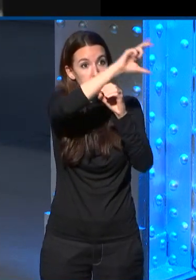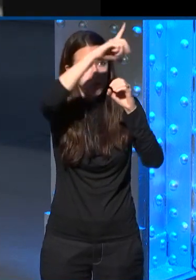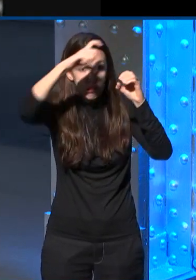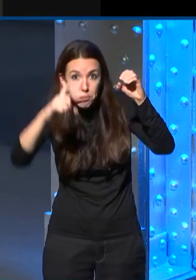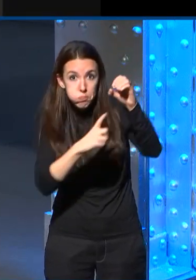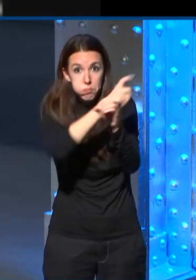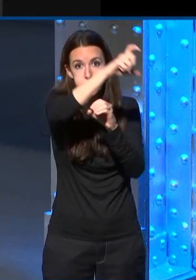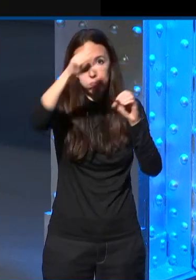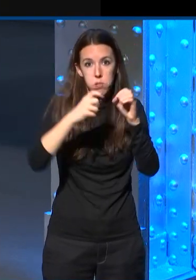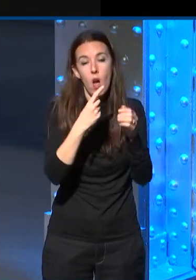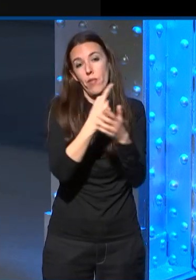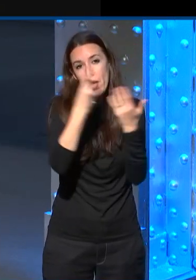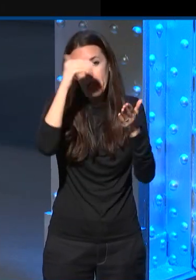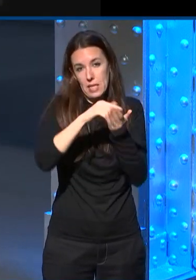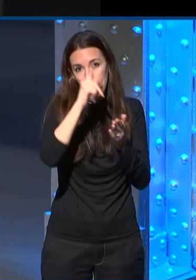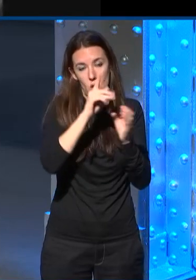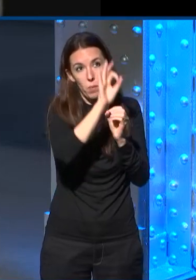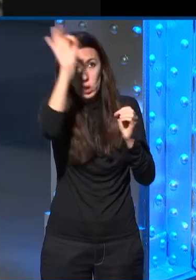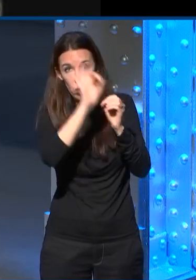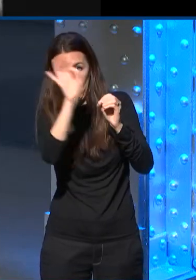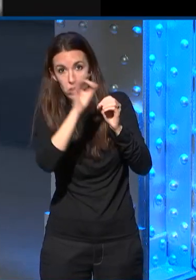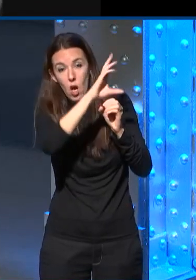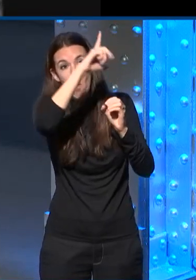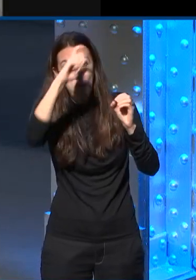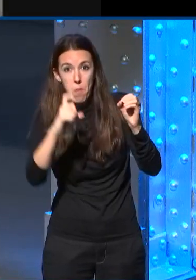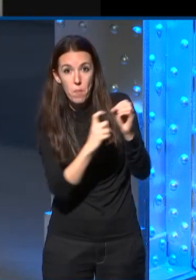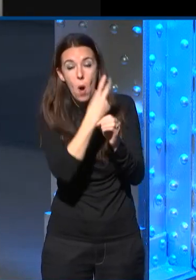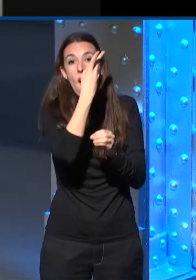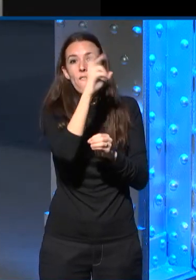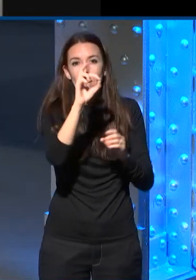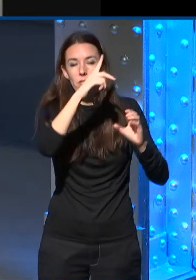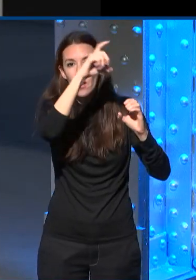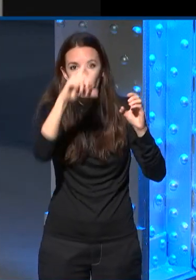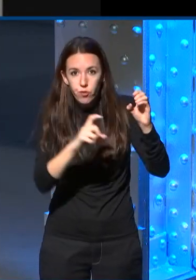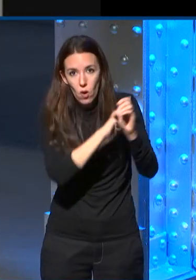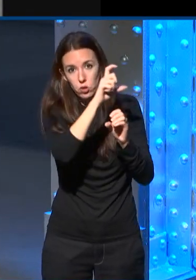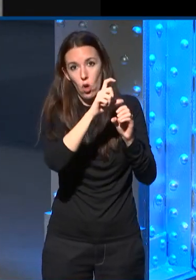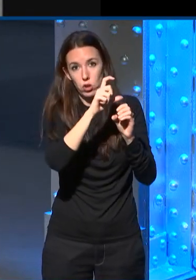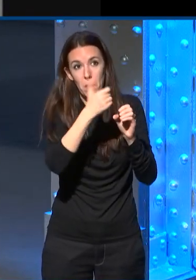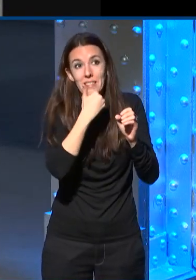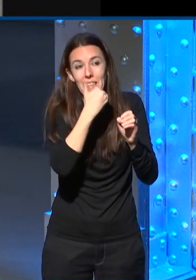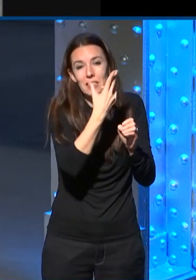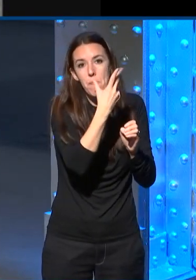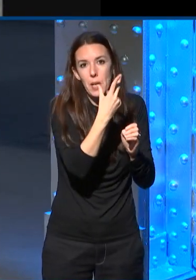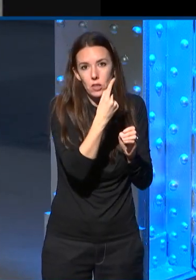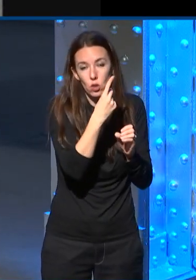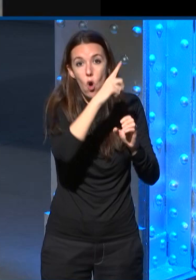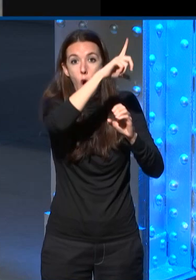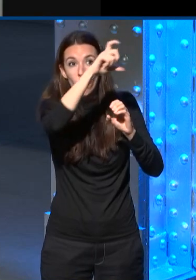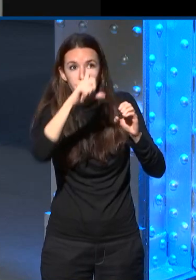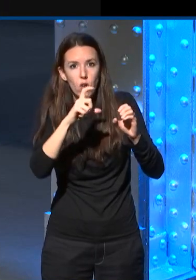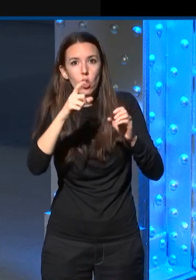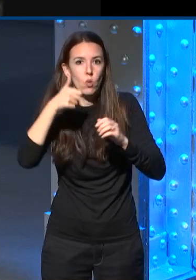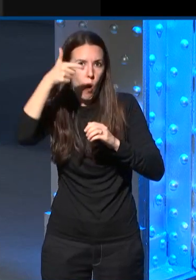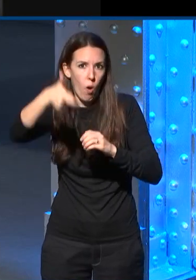kilómetros de altura, empezaron a llegar las fotos, pudo tirar 20 fotos y parte de la 21ª. Las fotos tardaban semanas en